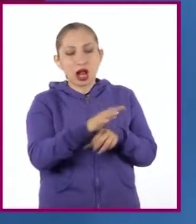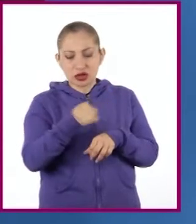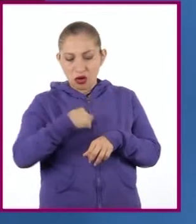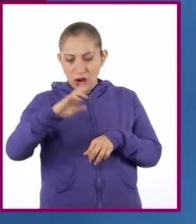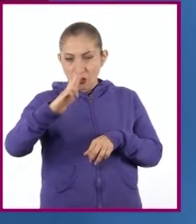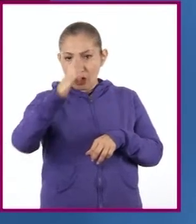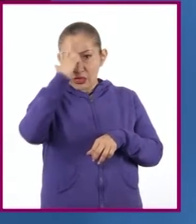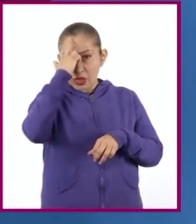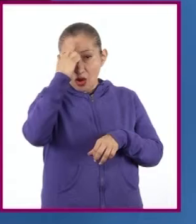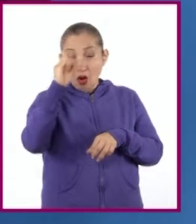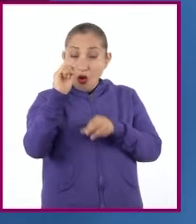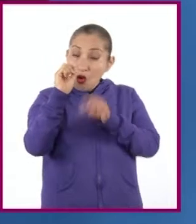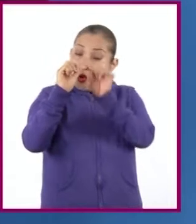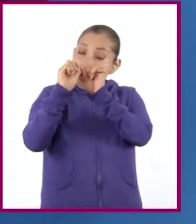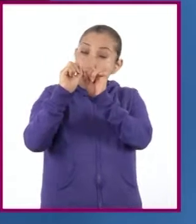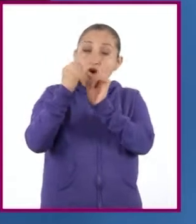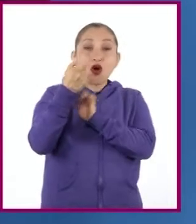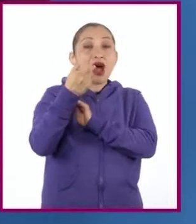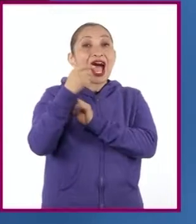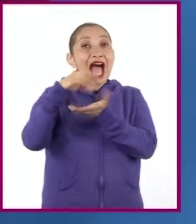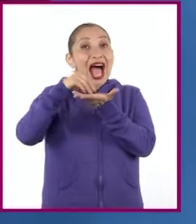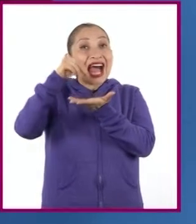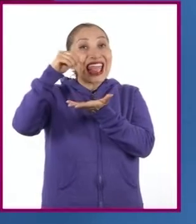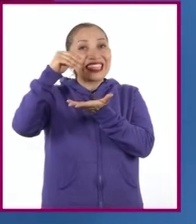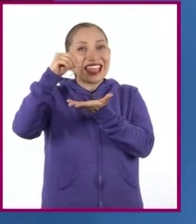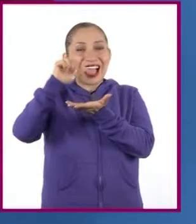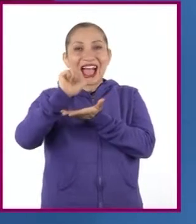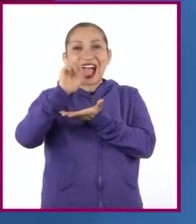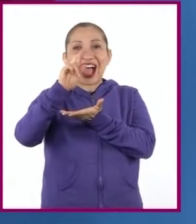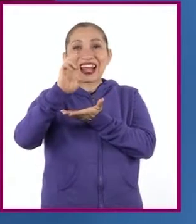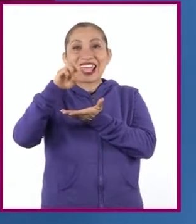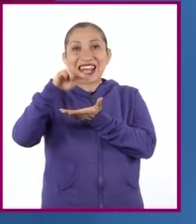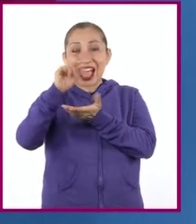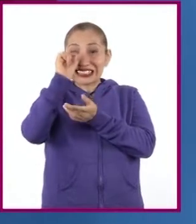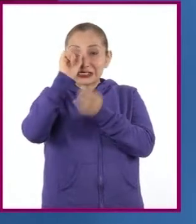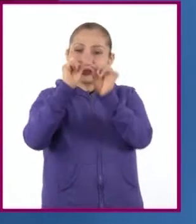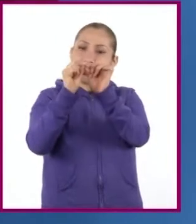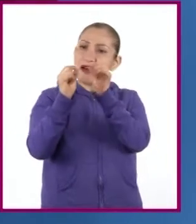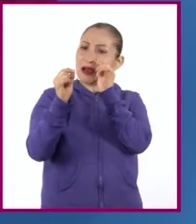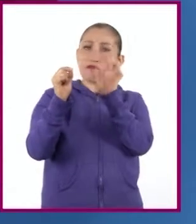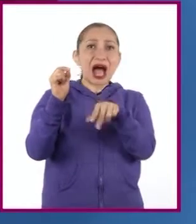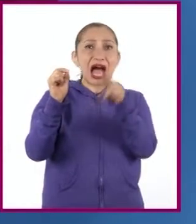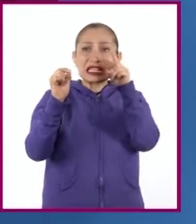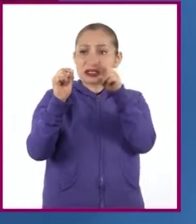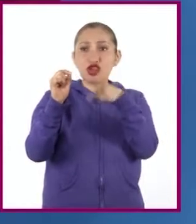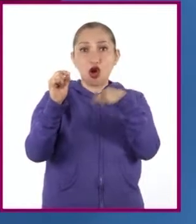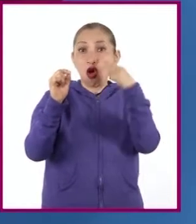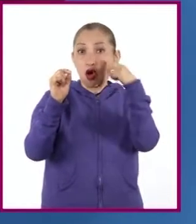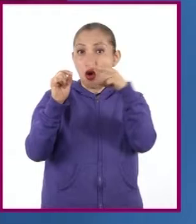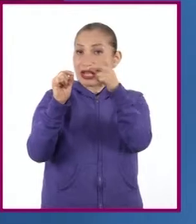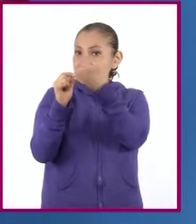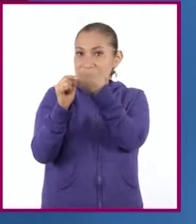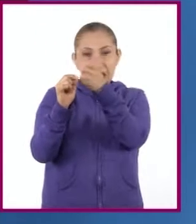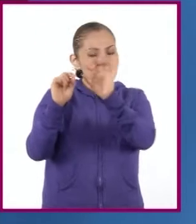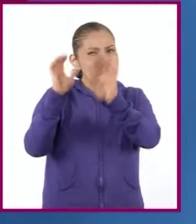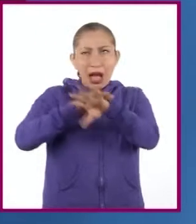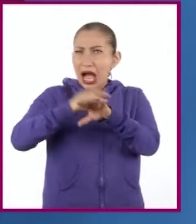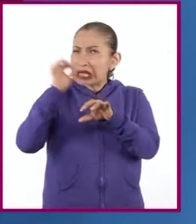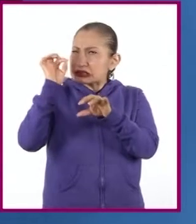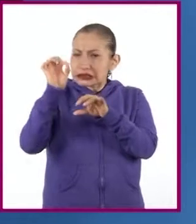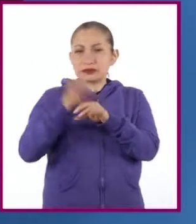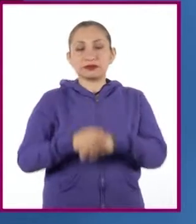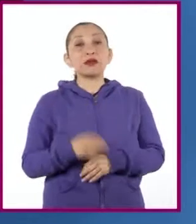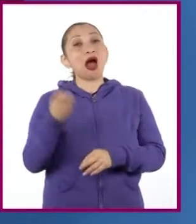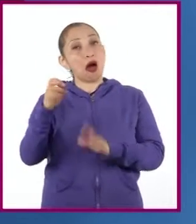Recuerdo que un grano de arena es muy pequeño. Sí, podría decir que es lo más pequeño que he visto. Ese es un